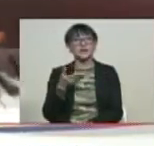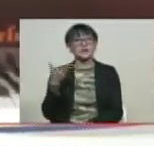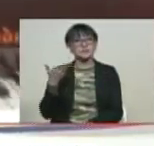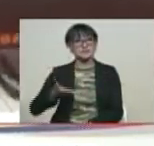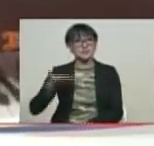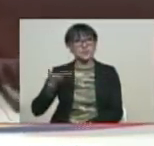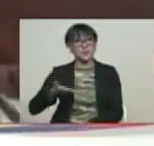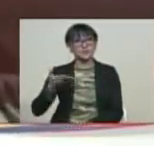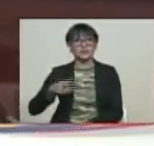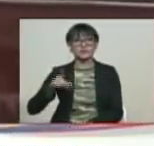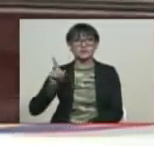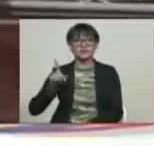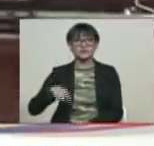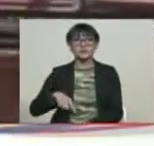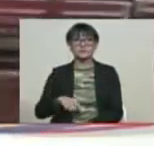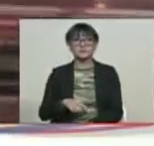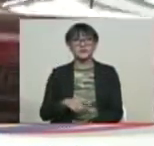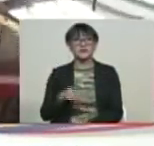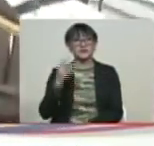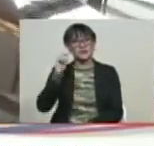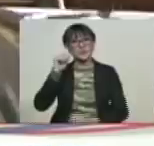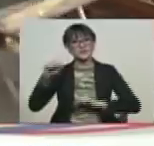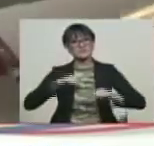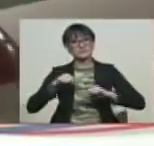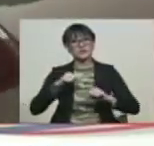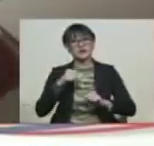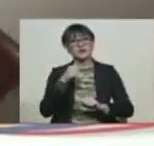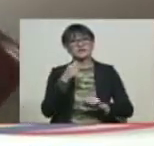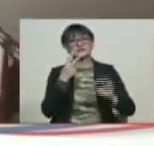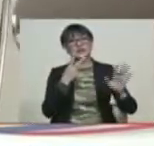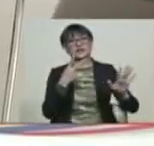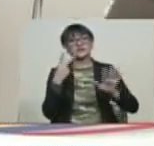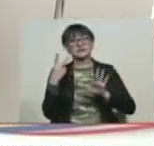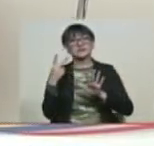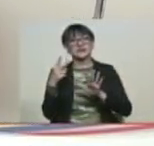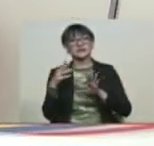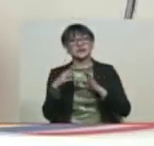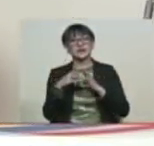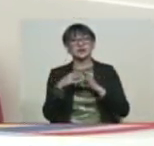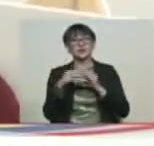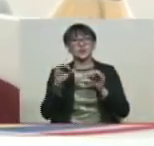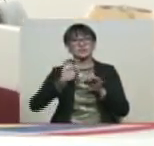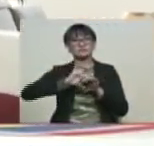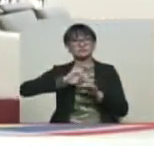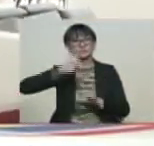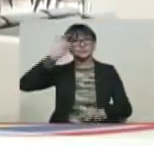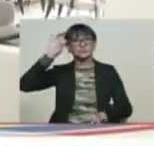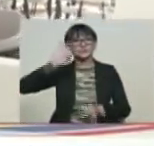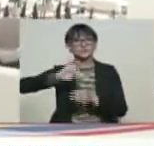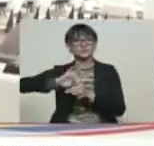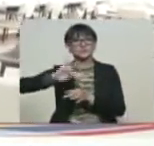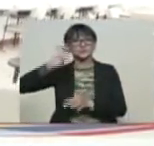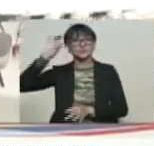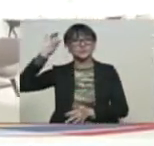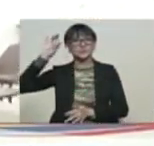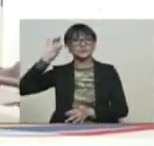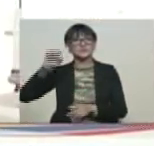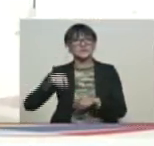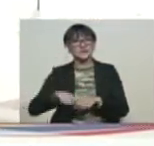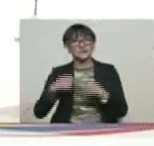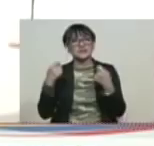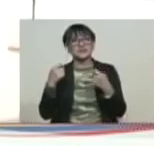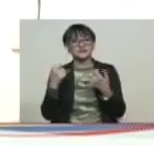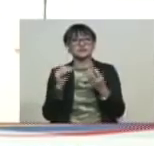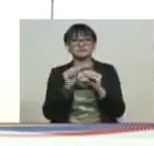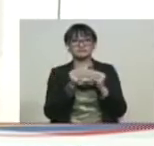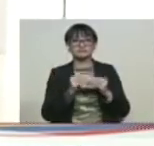área es que cuando ocurrió lo del terremoto del 67, todas las vigas de carga y las columnas sufrieron daños importantes y se hizo